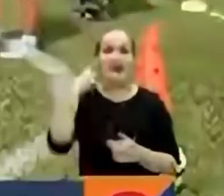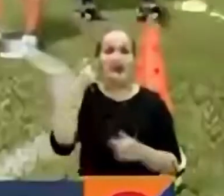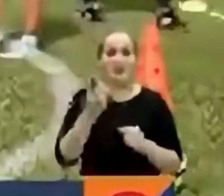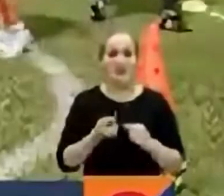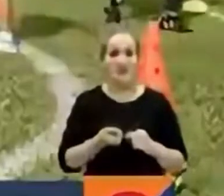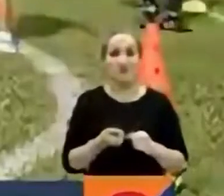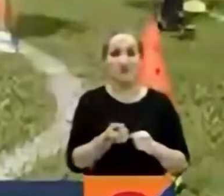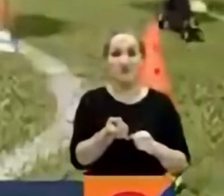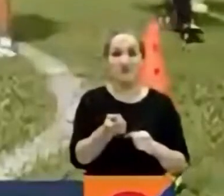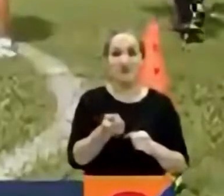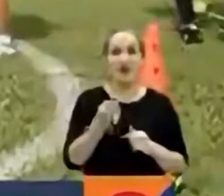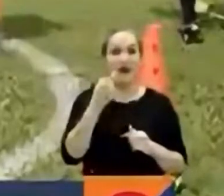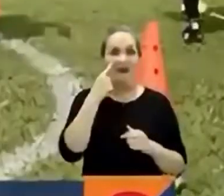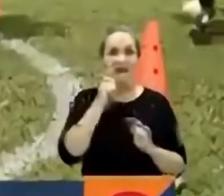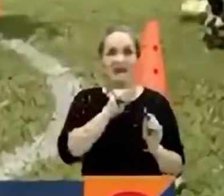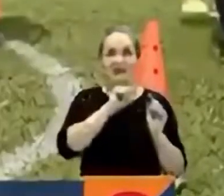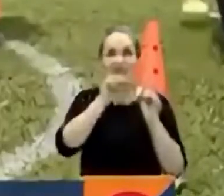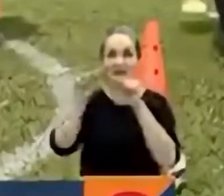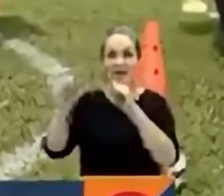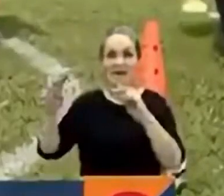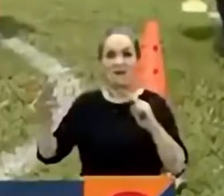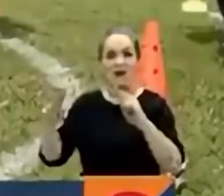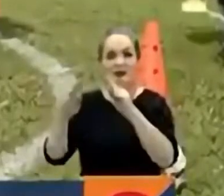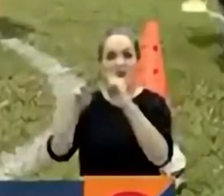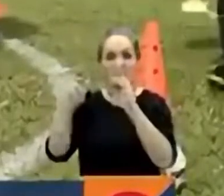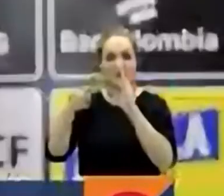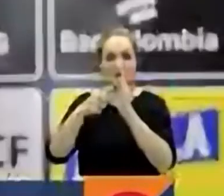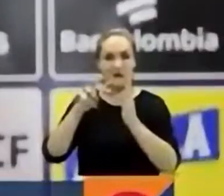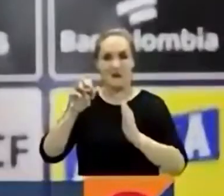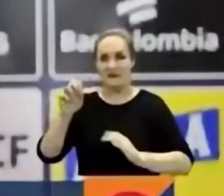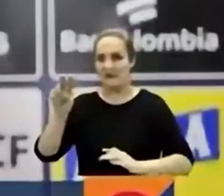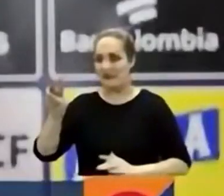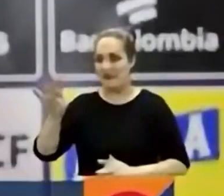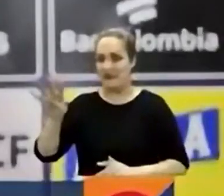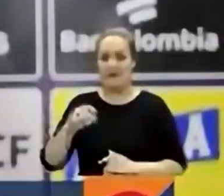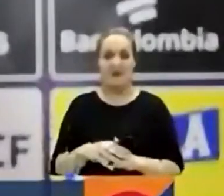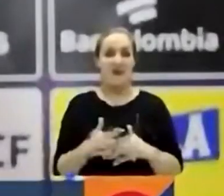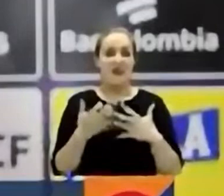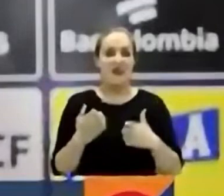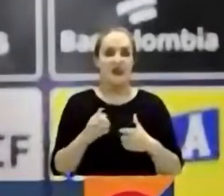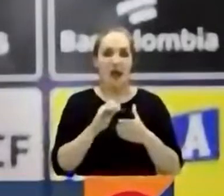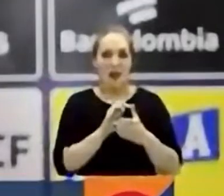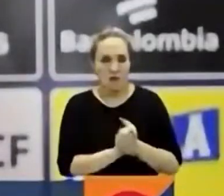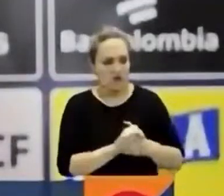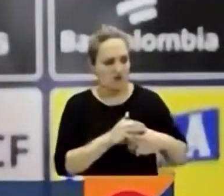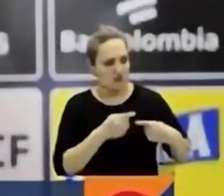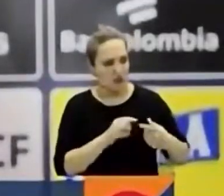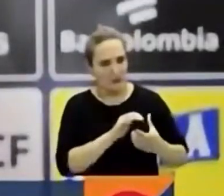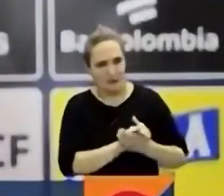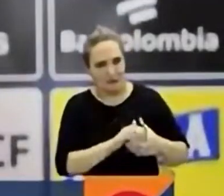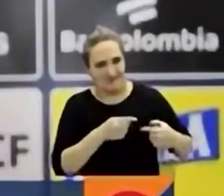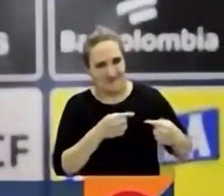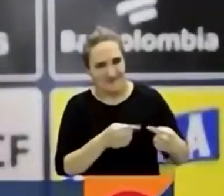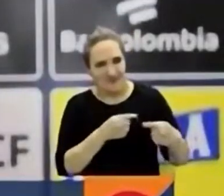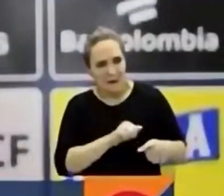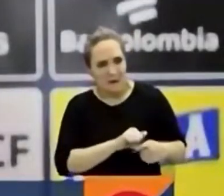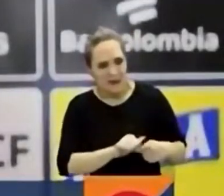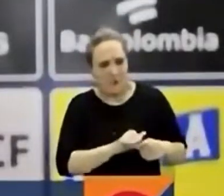que terminará en París 2024. Qué mejor seguir teniendo partidos amistosos, seguir teniendo la continuidad